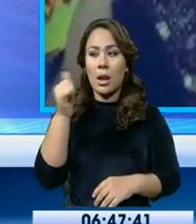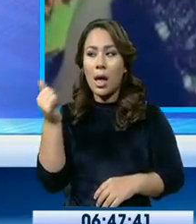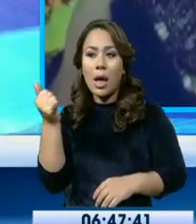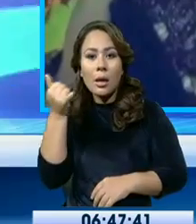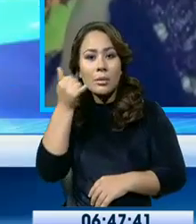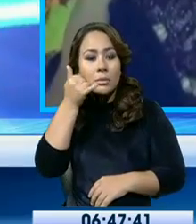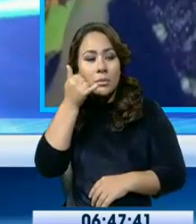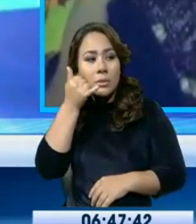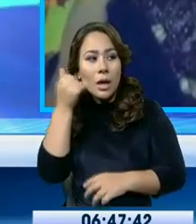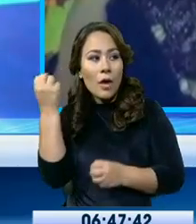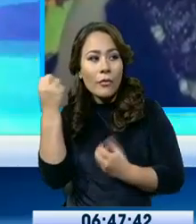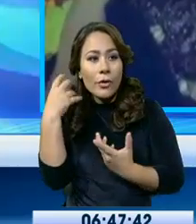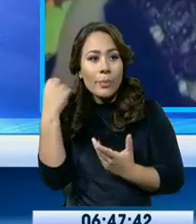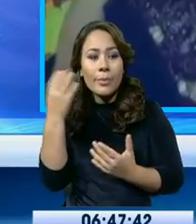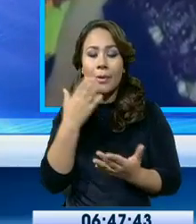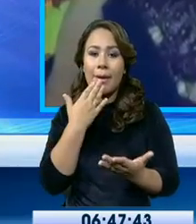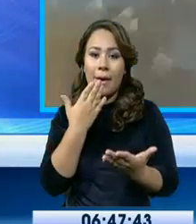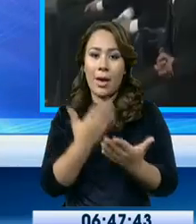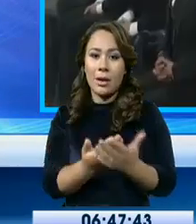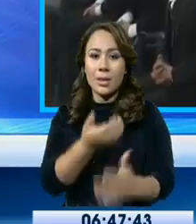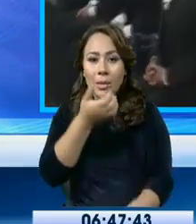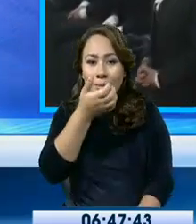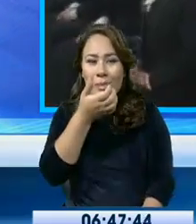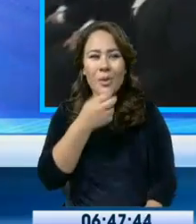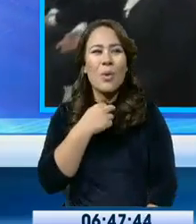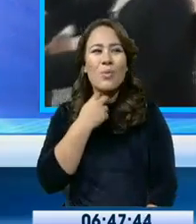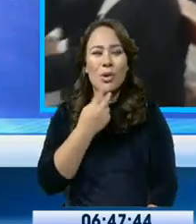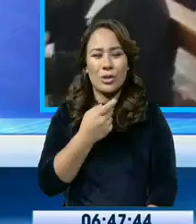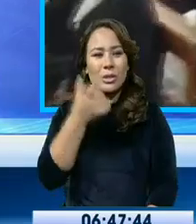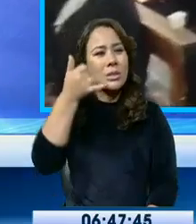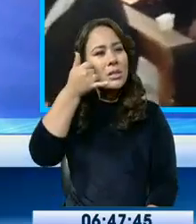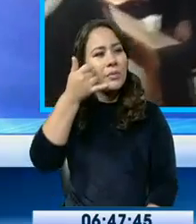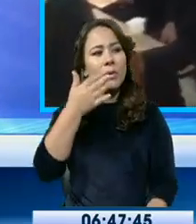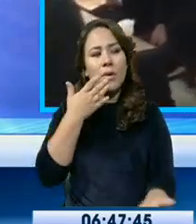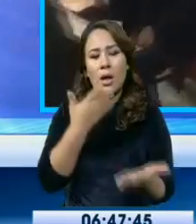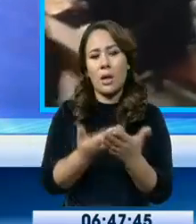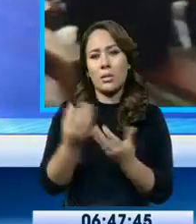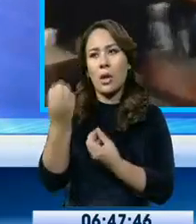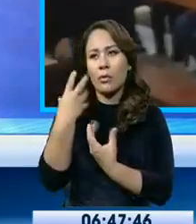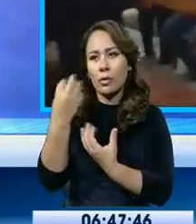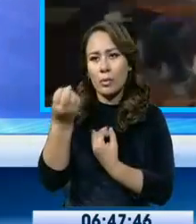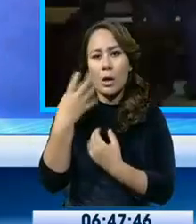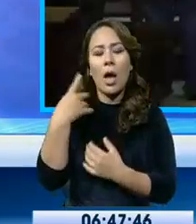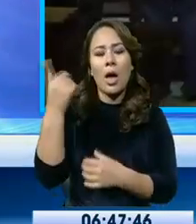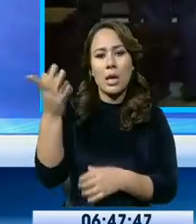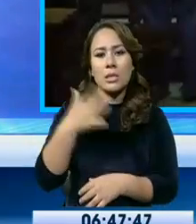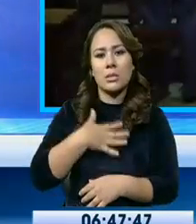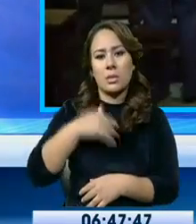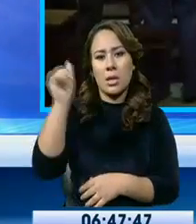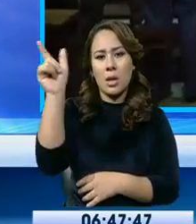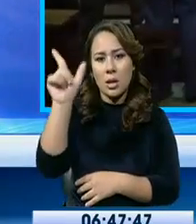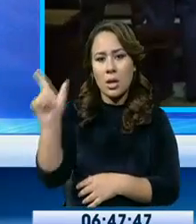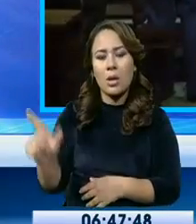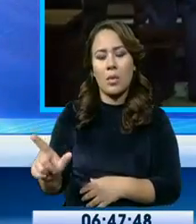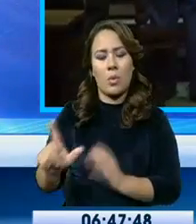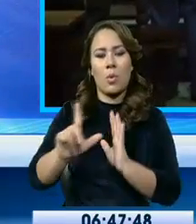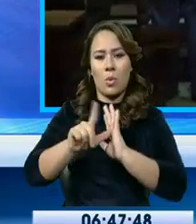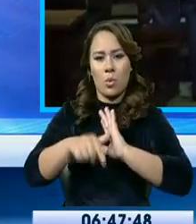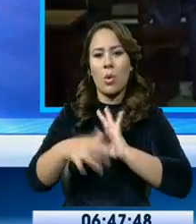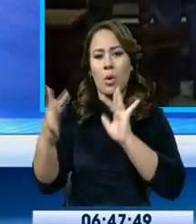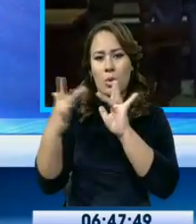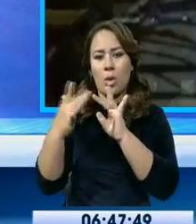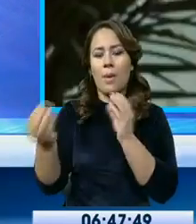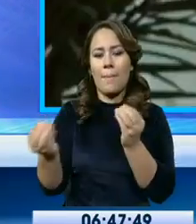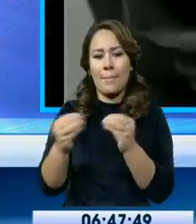vía telefónica y nosotros también estaremos muy pendientes para volver a enlazarnos contigo cuando la situación así lo amerite. Buenos días. Claro